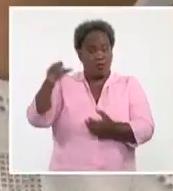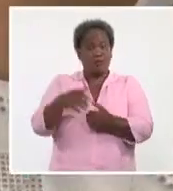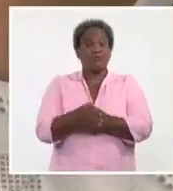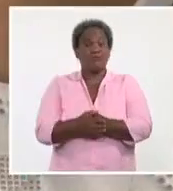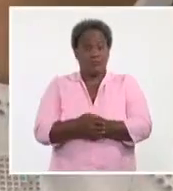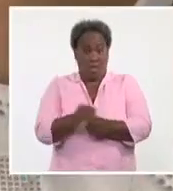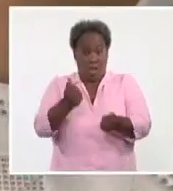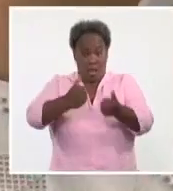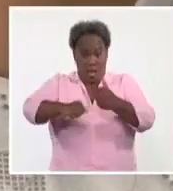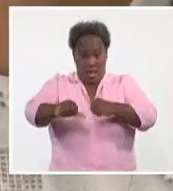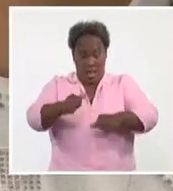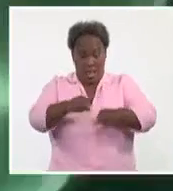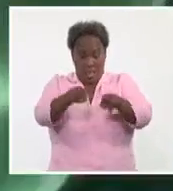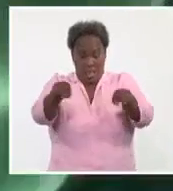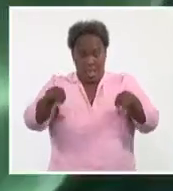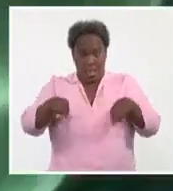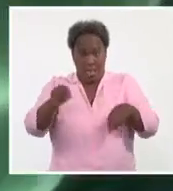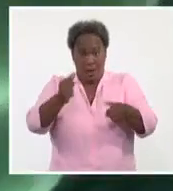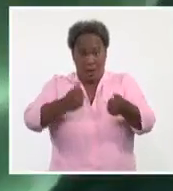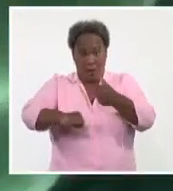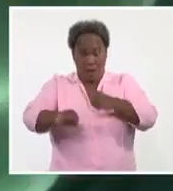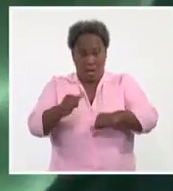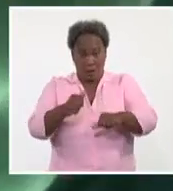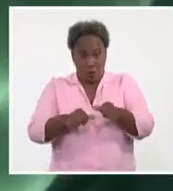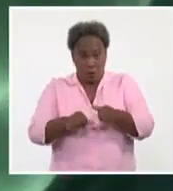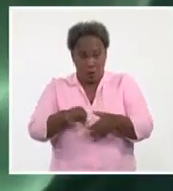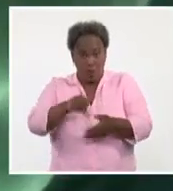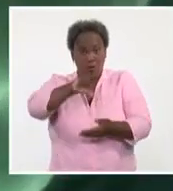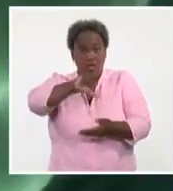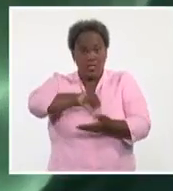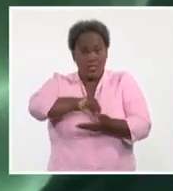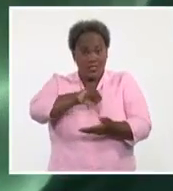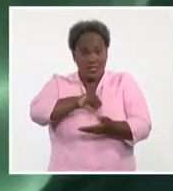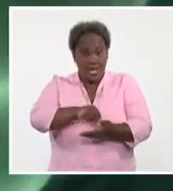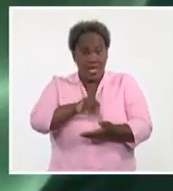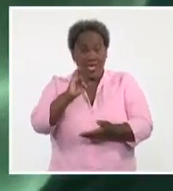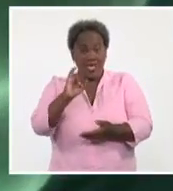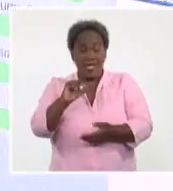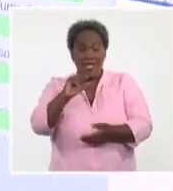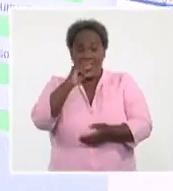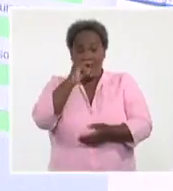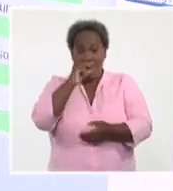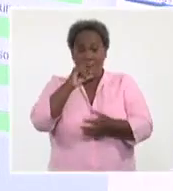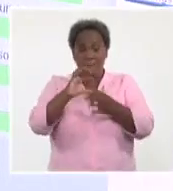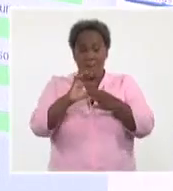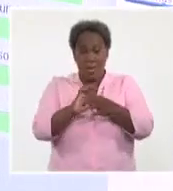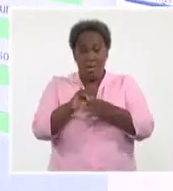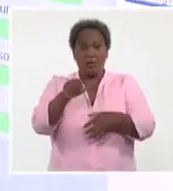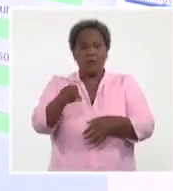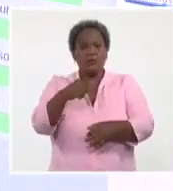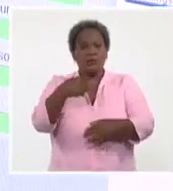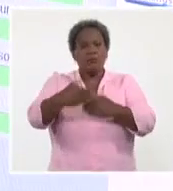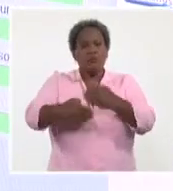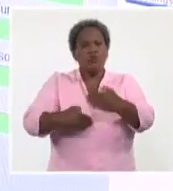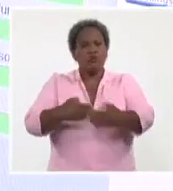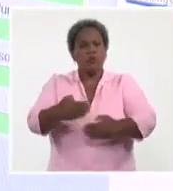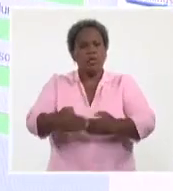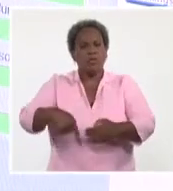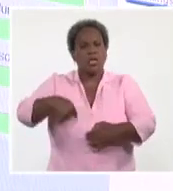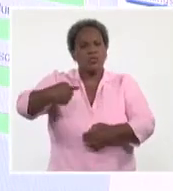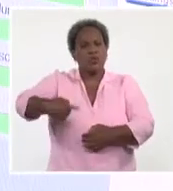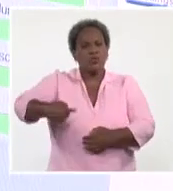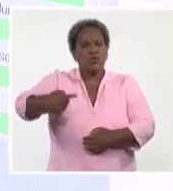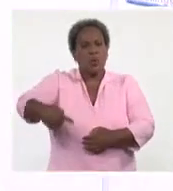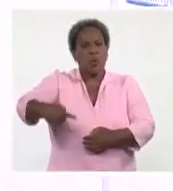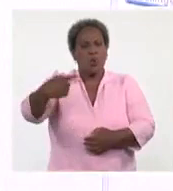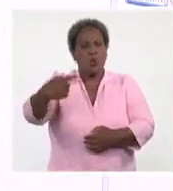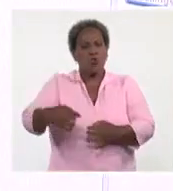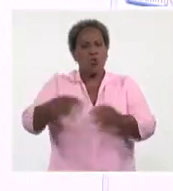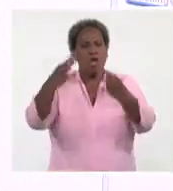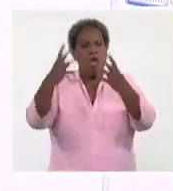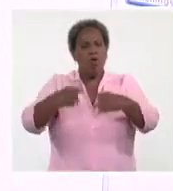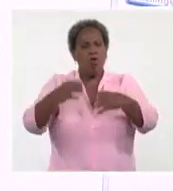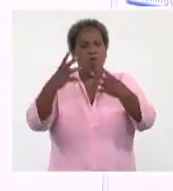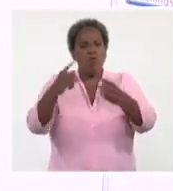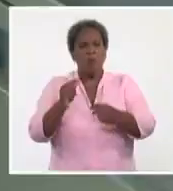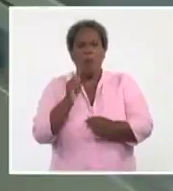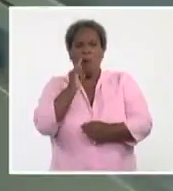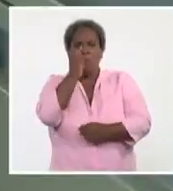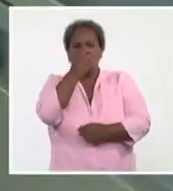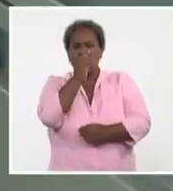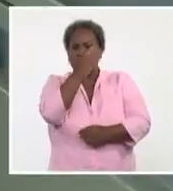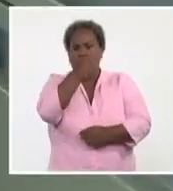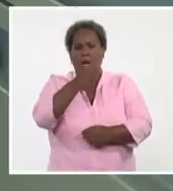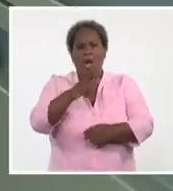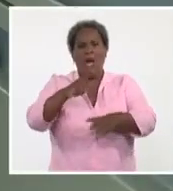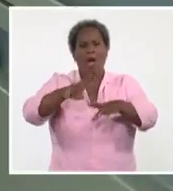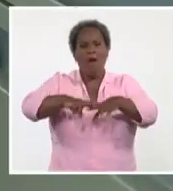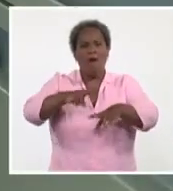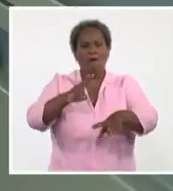del Centro Provincial de Higiene y Epidemiología se procesa diariamente el número mayor de muestras de La Habana,